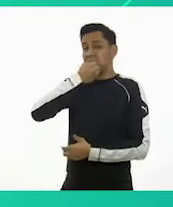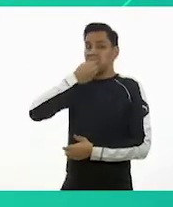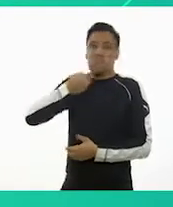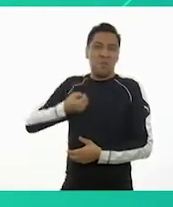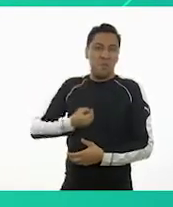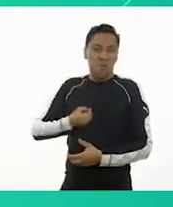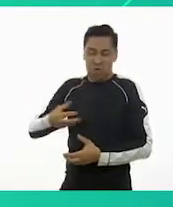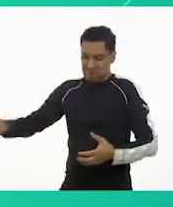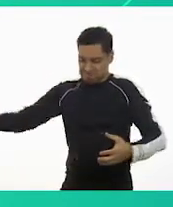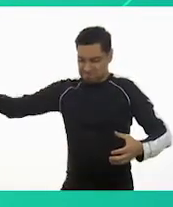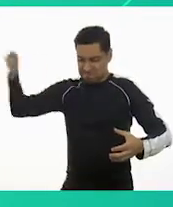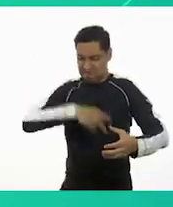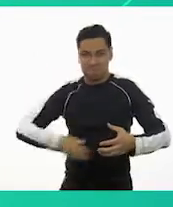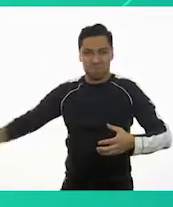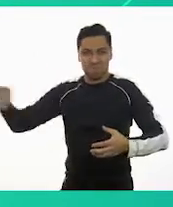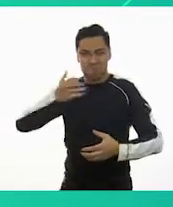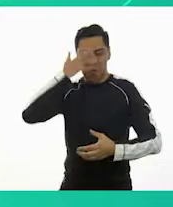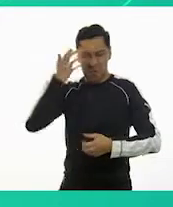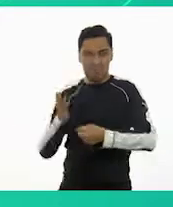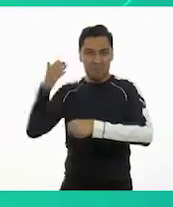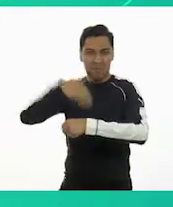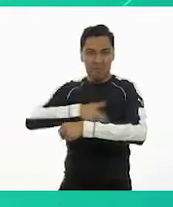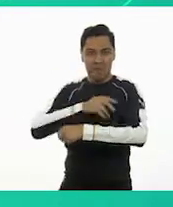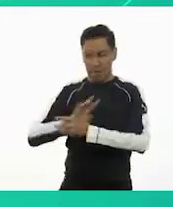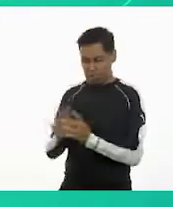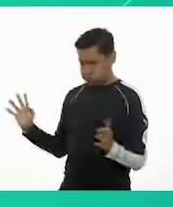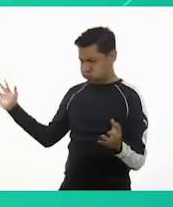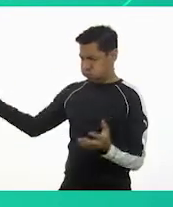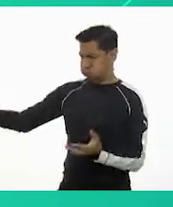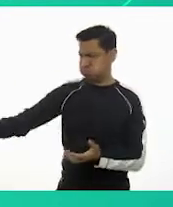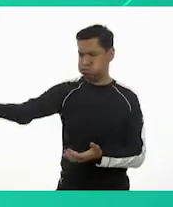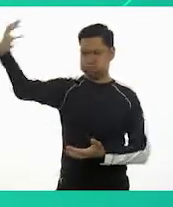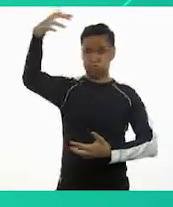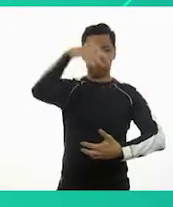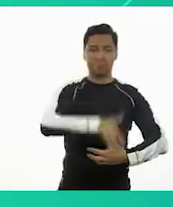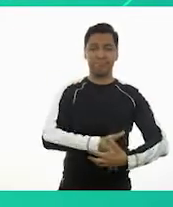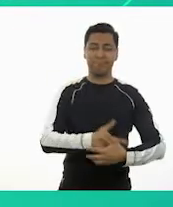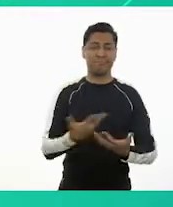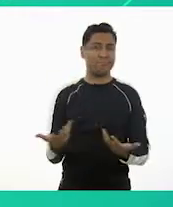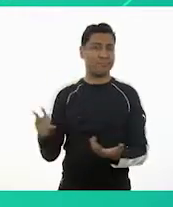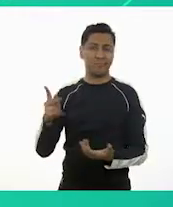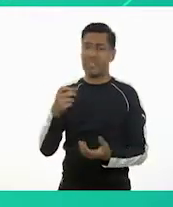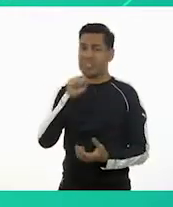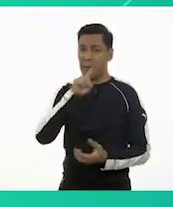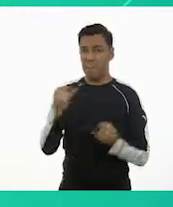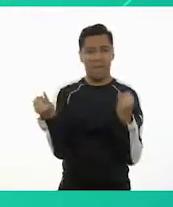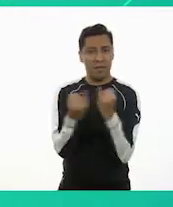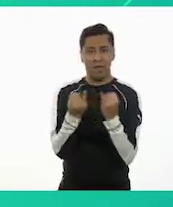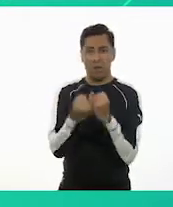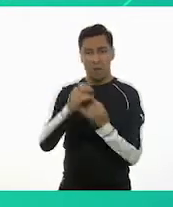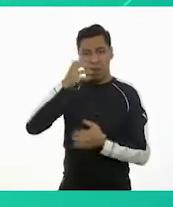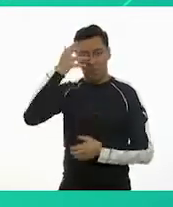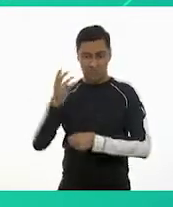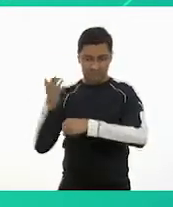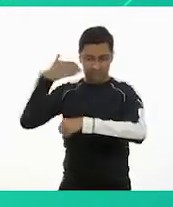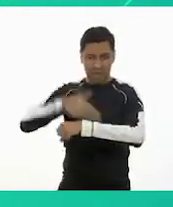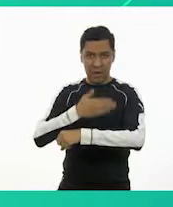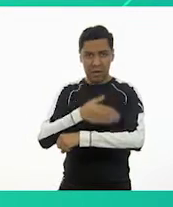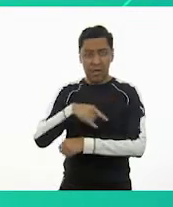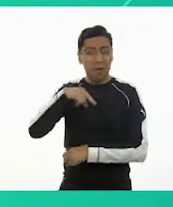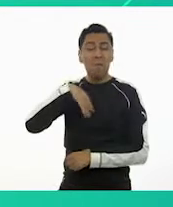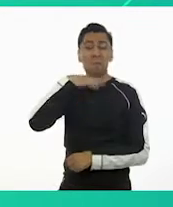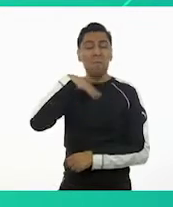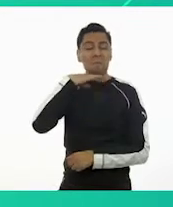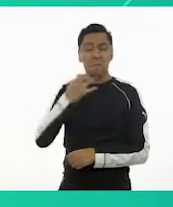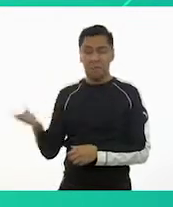del mismo tamaño y las redes están hechas para capturar peces de ese tamaño, ¿no? Obviamente se llevan a las vaquitas, ni siquiera se dan cuenta muchas veces